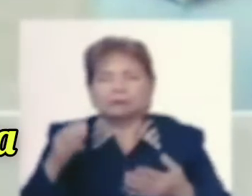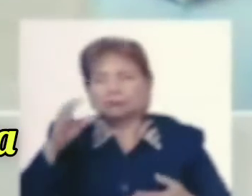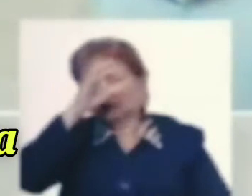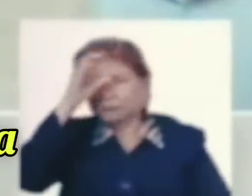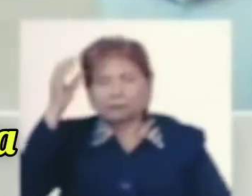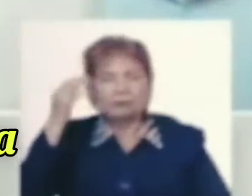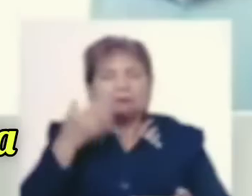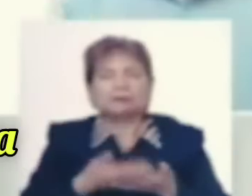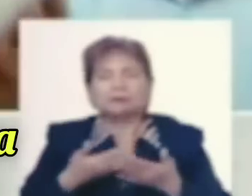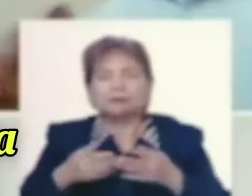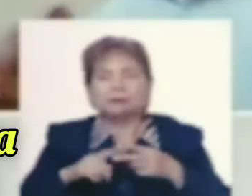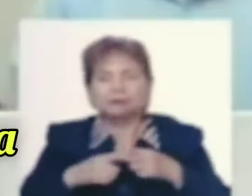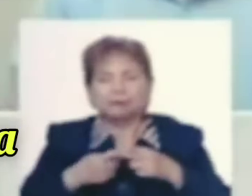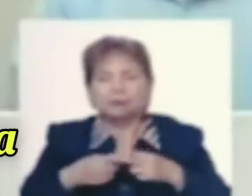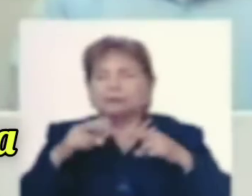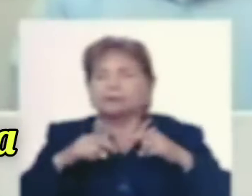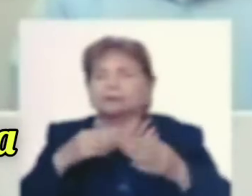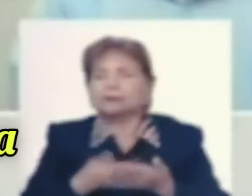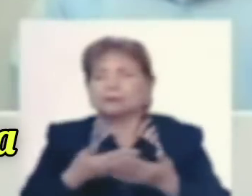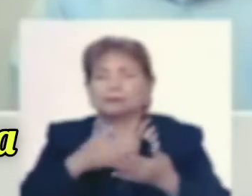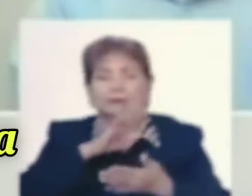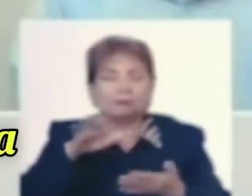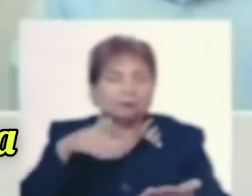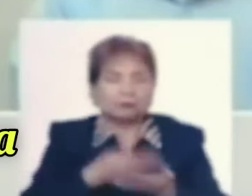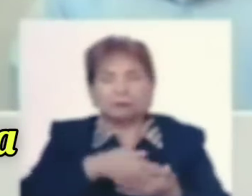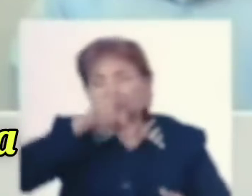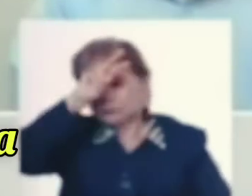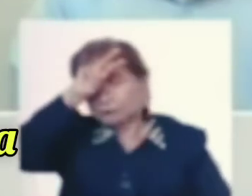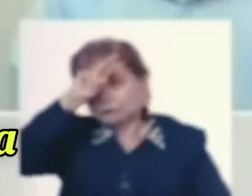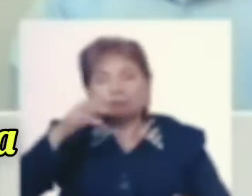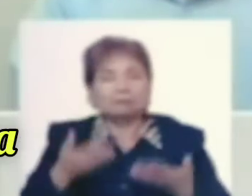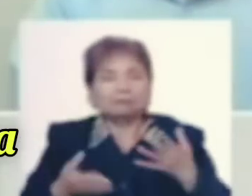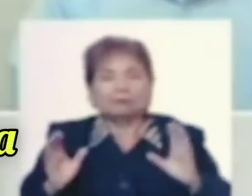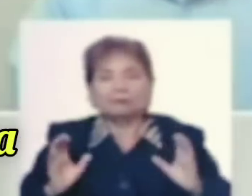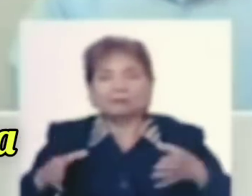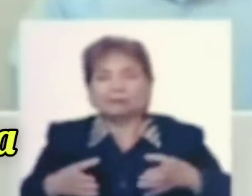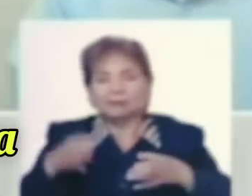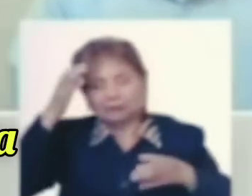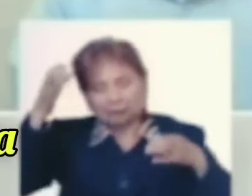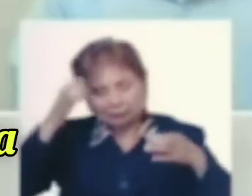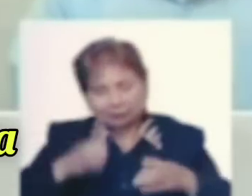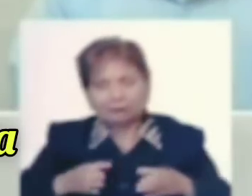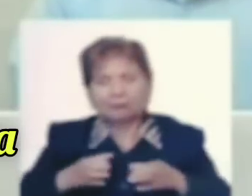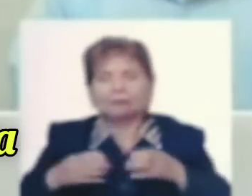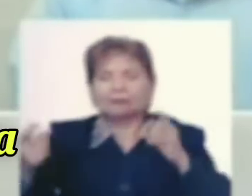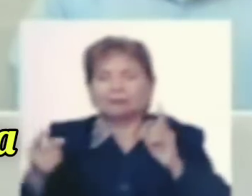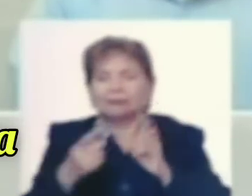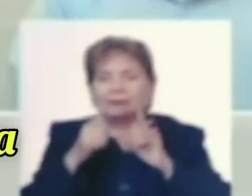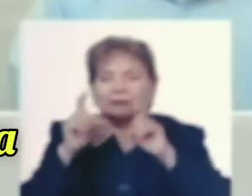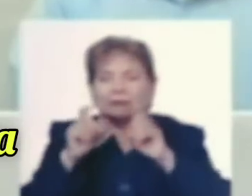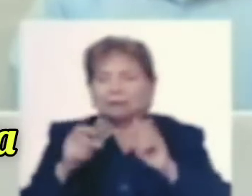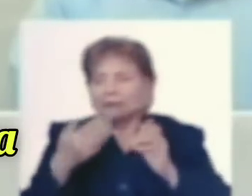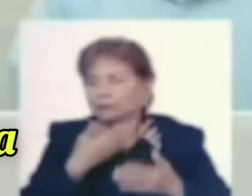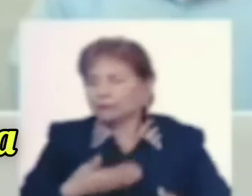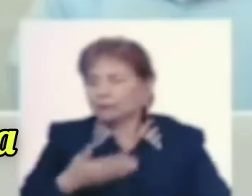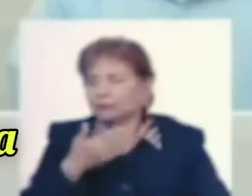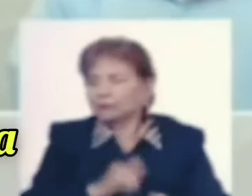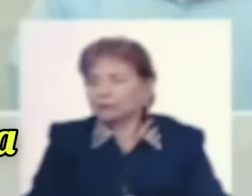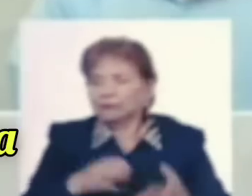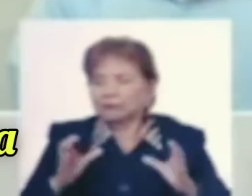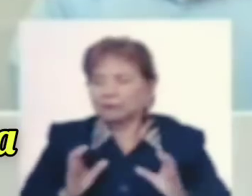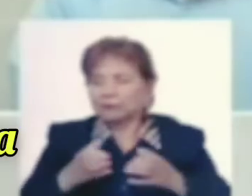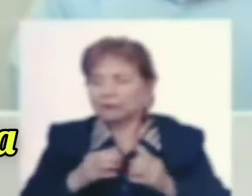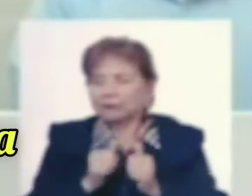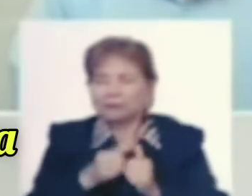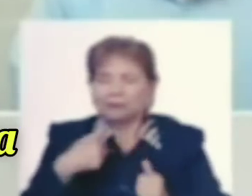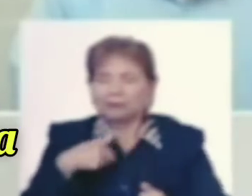Castillo Terrones, mediante el principio de inmediación y delante de todo el Perú y delante de todo el Congreso, se someta al contrainterrogatorio de vuestra ilustre